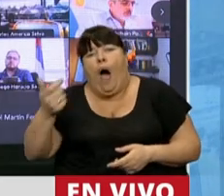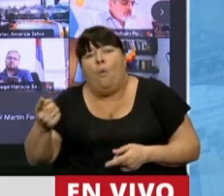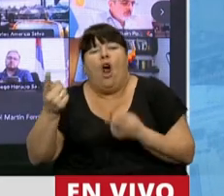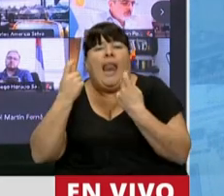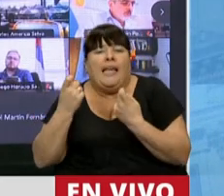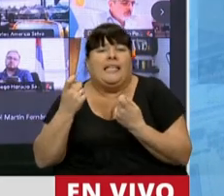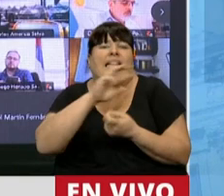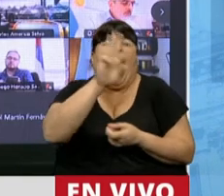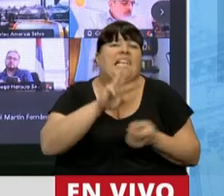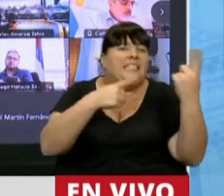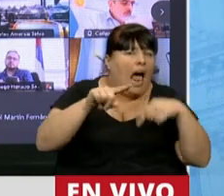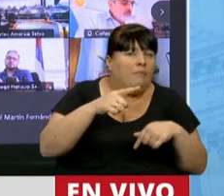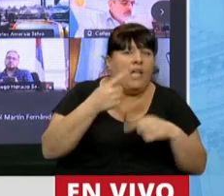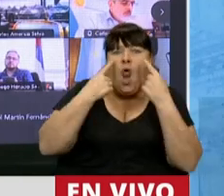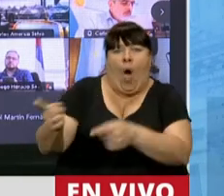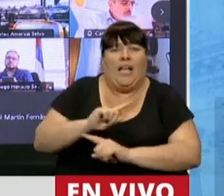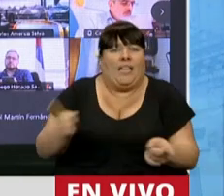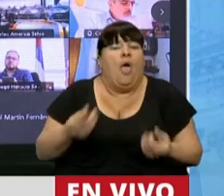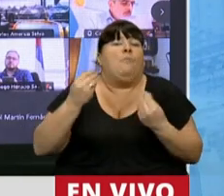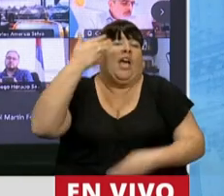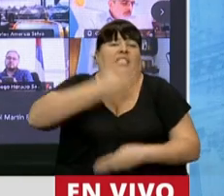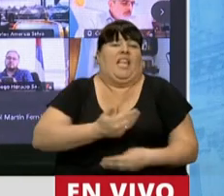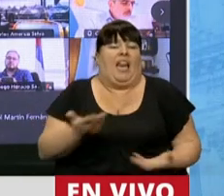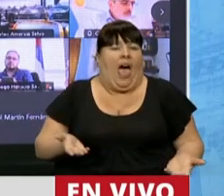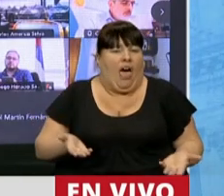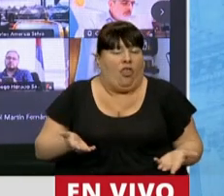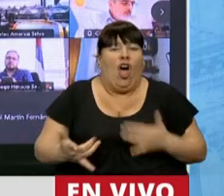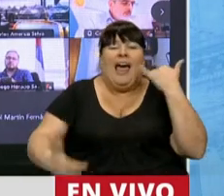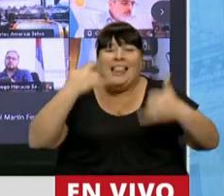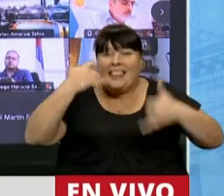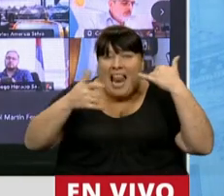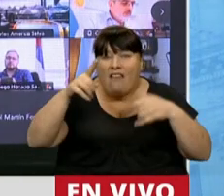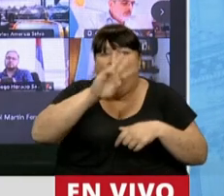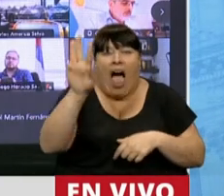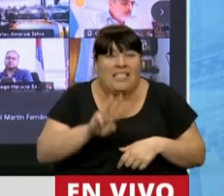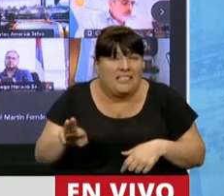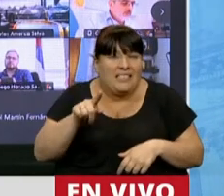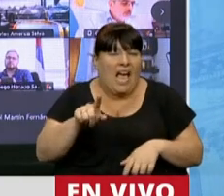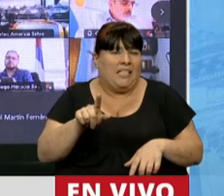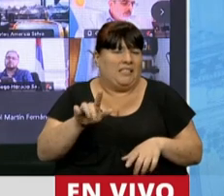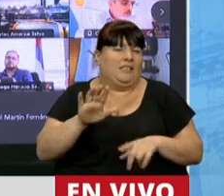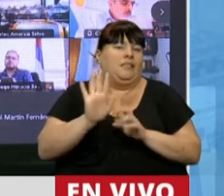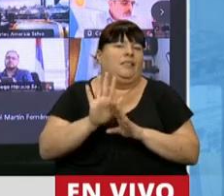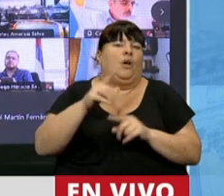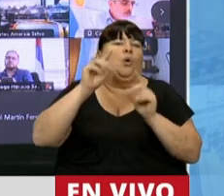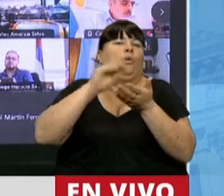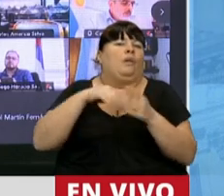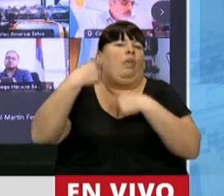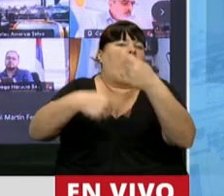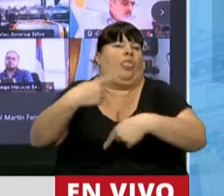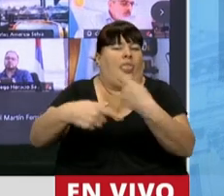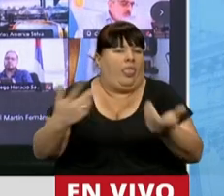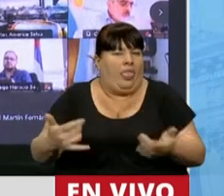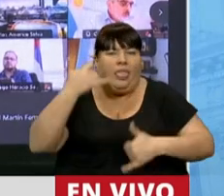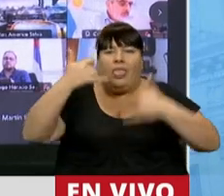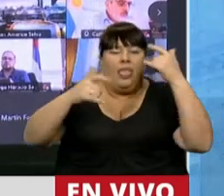necesitan algo del ANSES, tampoco los atienden porque están cerrados. Los teléfonos de ANSES pasan de turnero en turnero